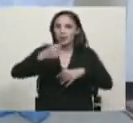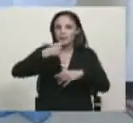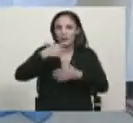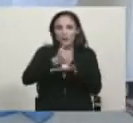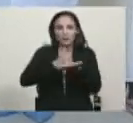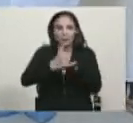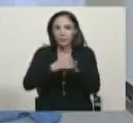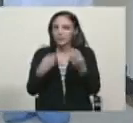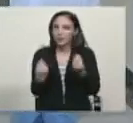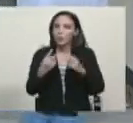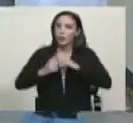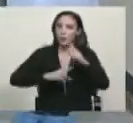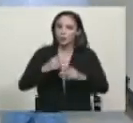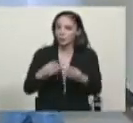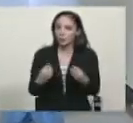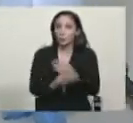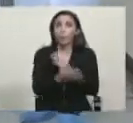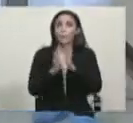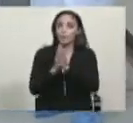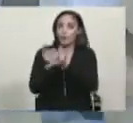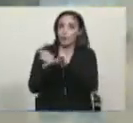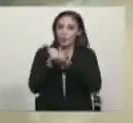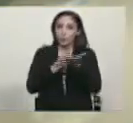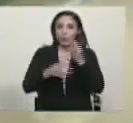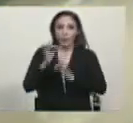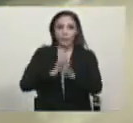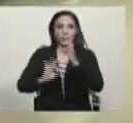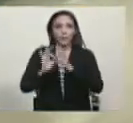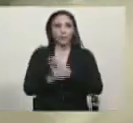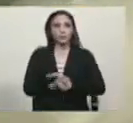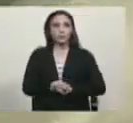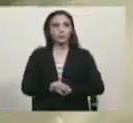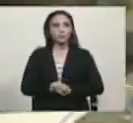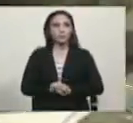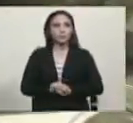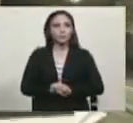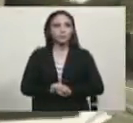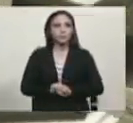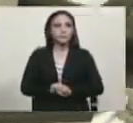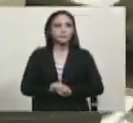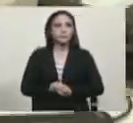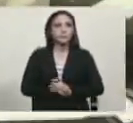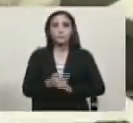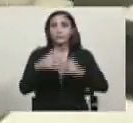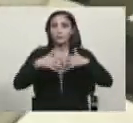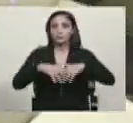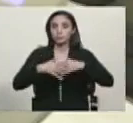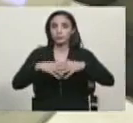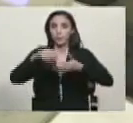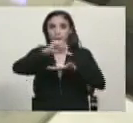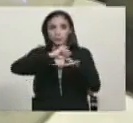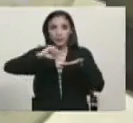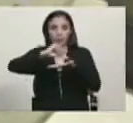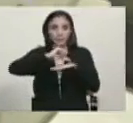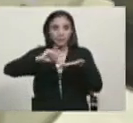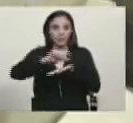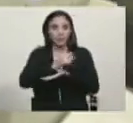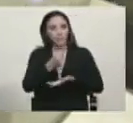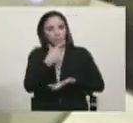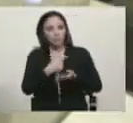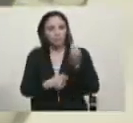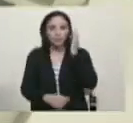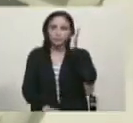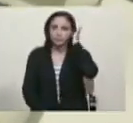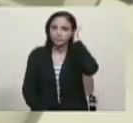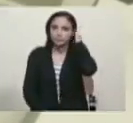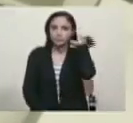del pueblo? Por favor, doctora Márquez. Bueno, la empresa es una empresa de fármacos. Estamos acá en el